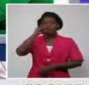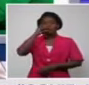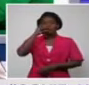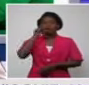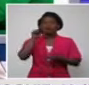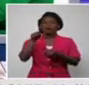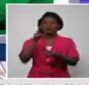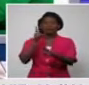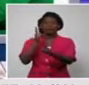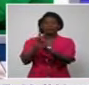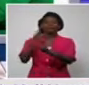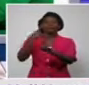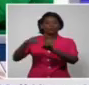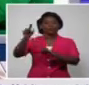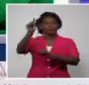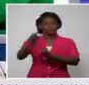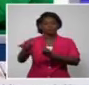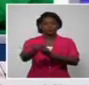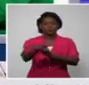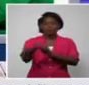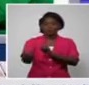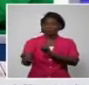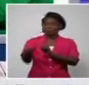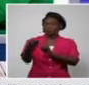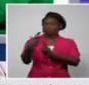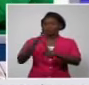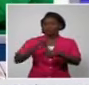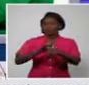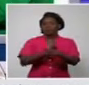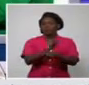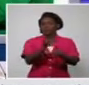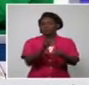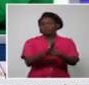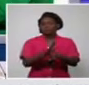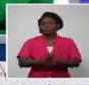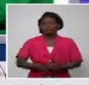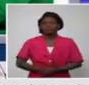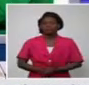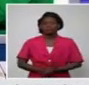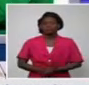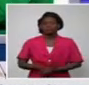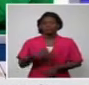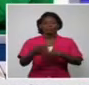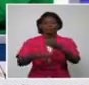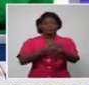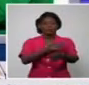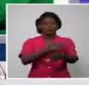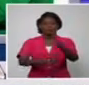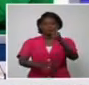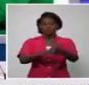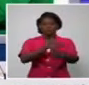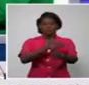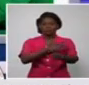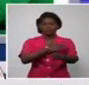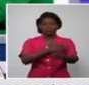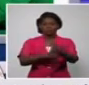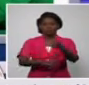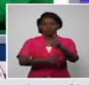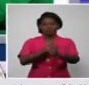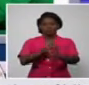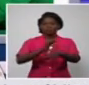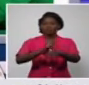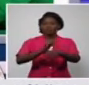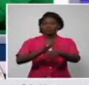Contacto de caso confirmado previamente, con antecedentes de hipertensión arterial, enfermedad